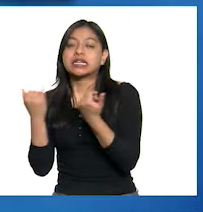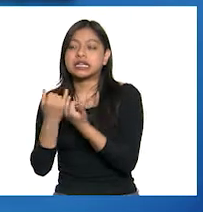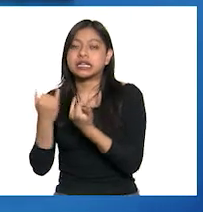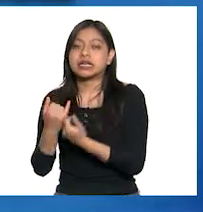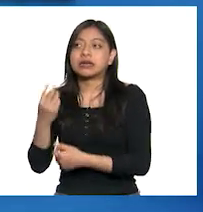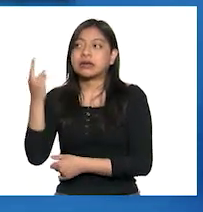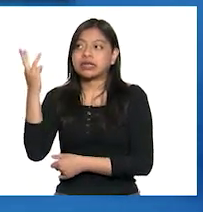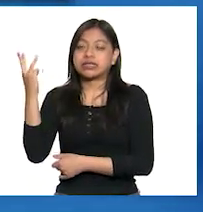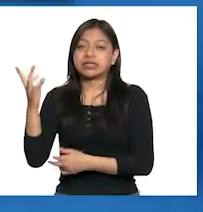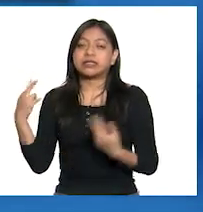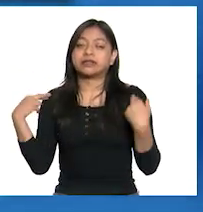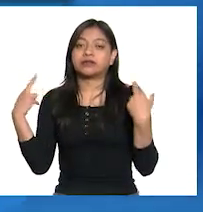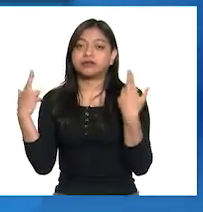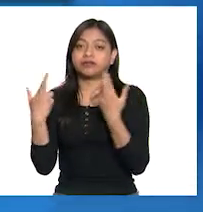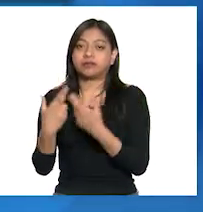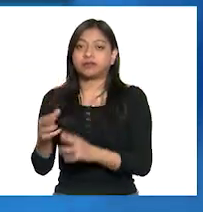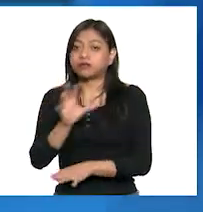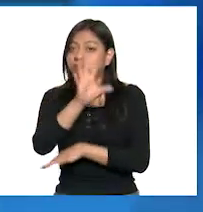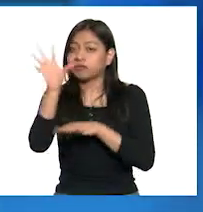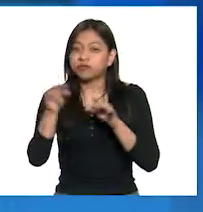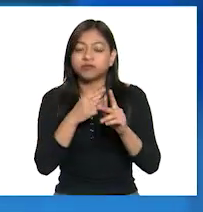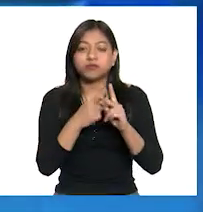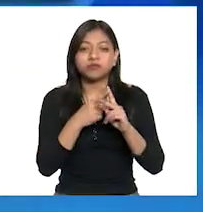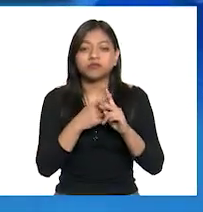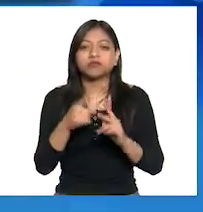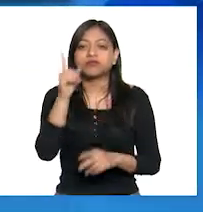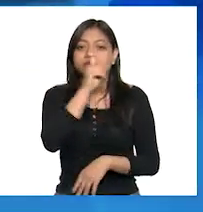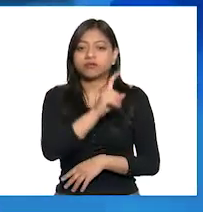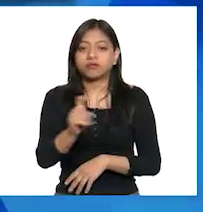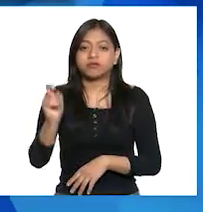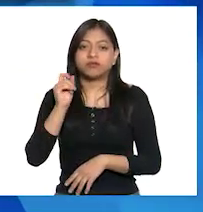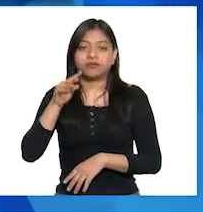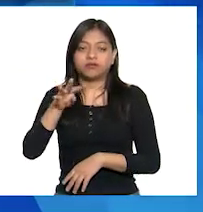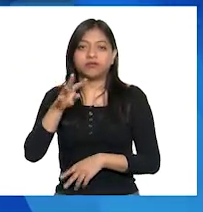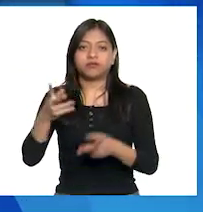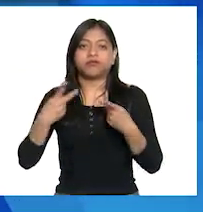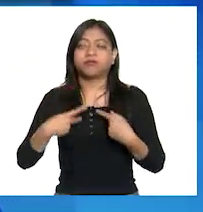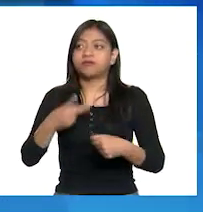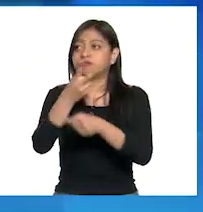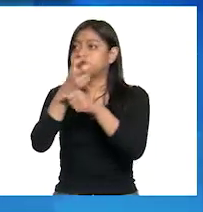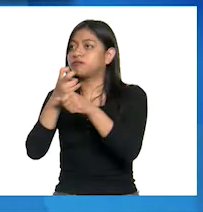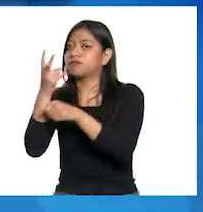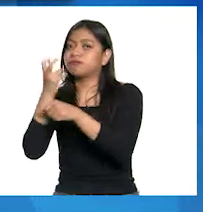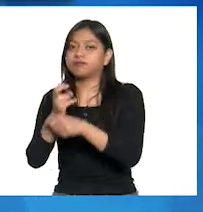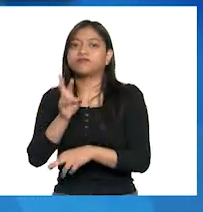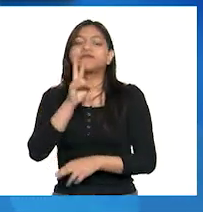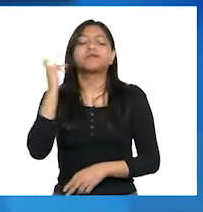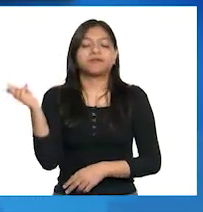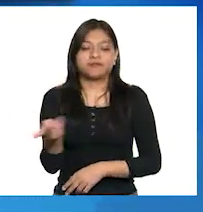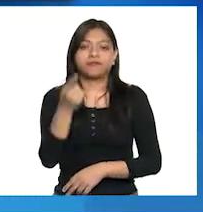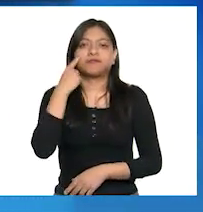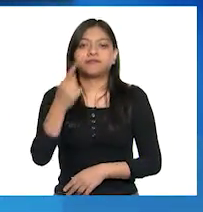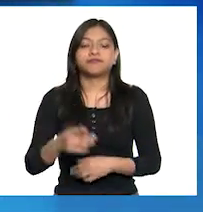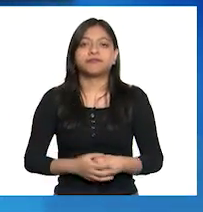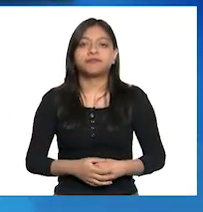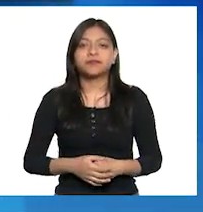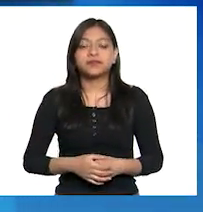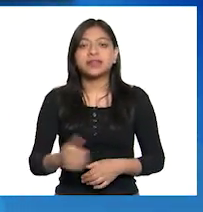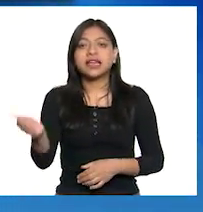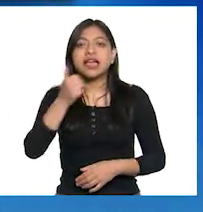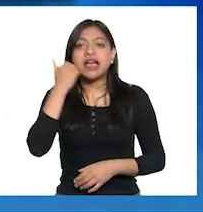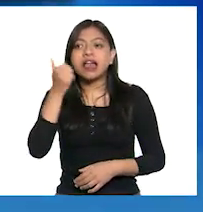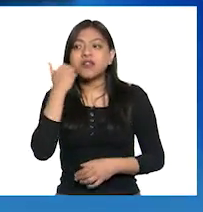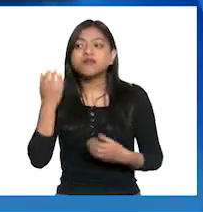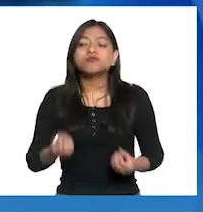maestras asistirán 119 personas a la fiesta. La pregunta dice así. ¿Cuántos alumnos